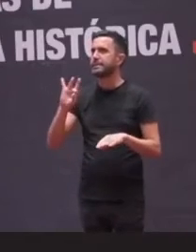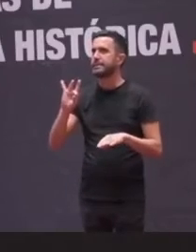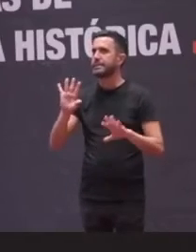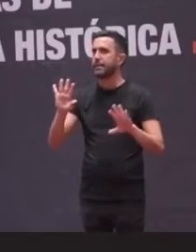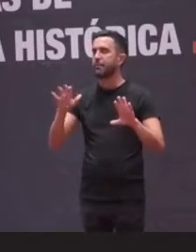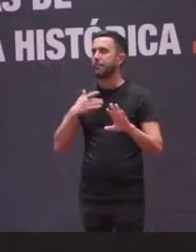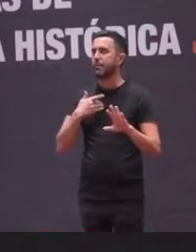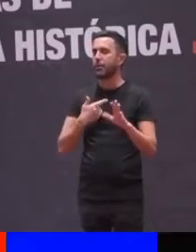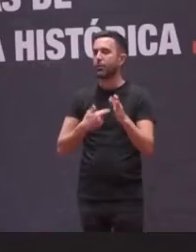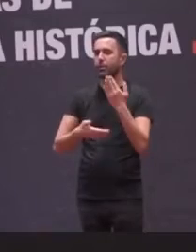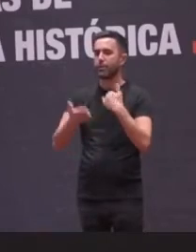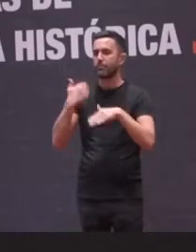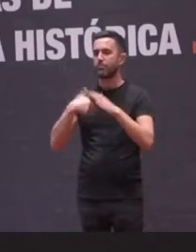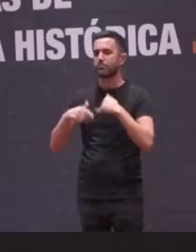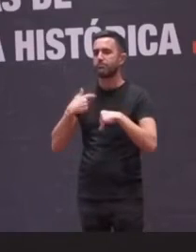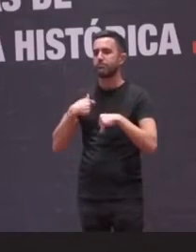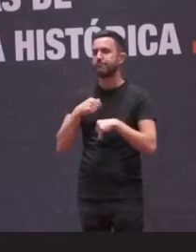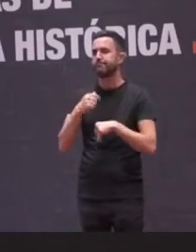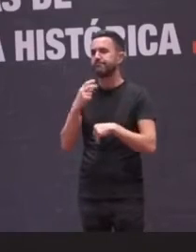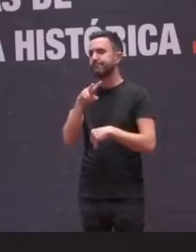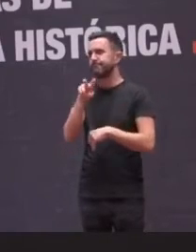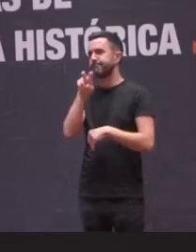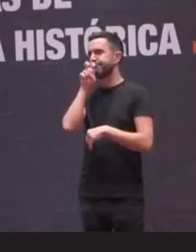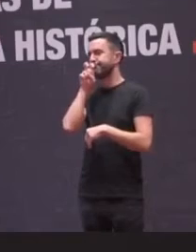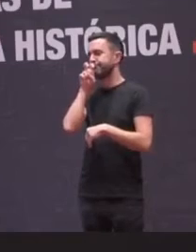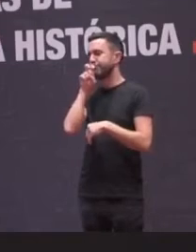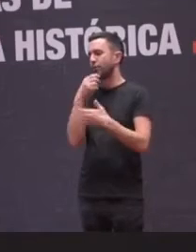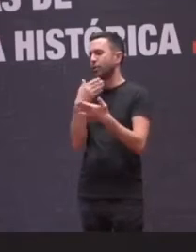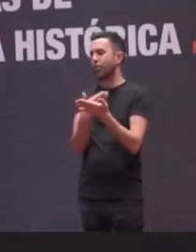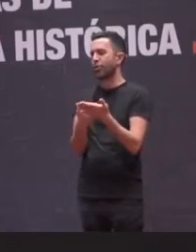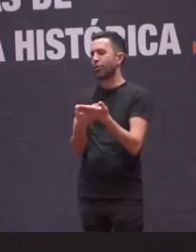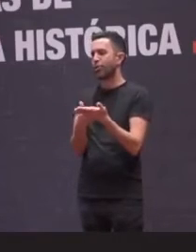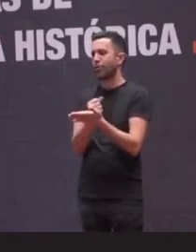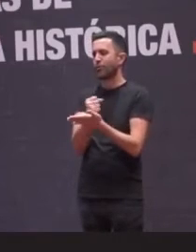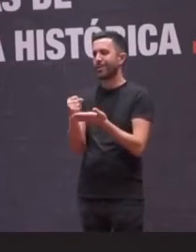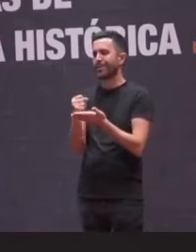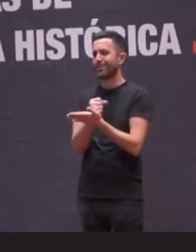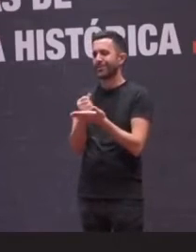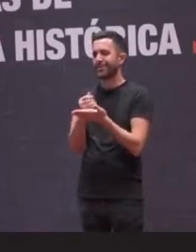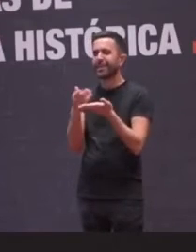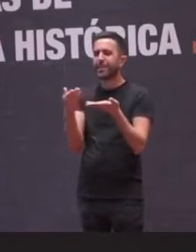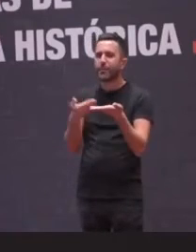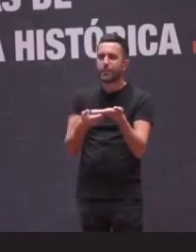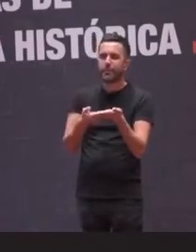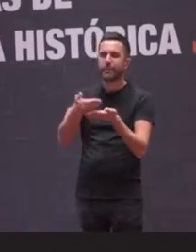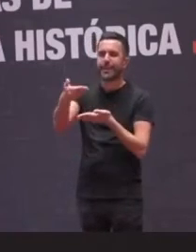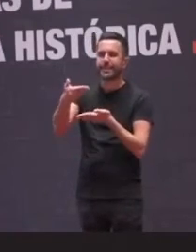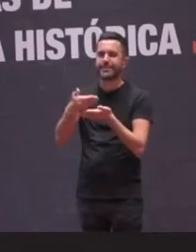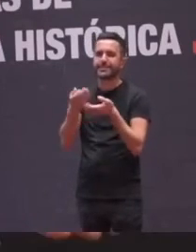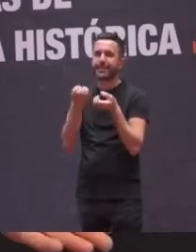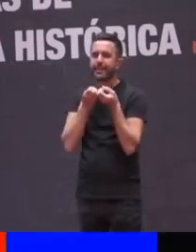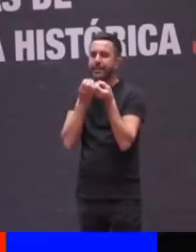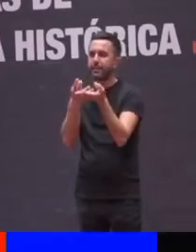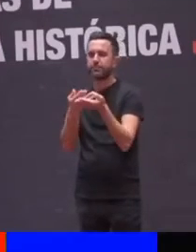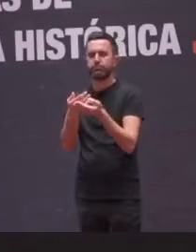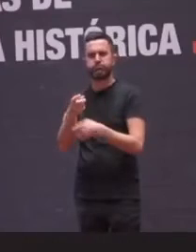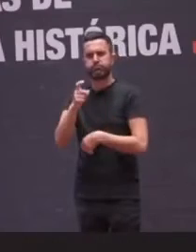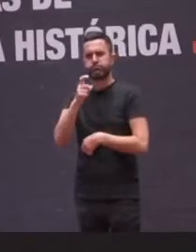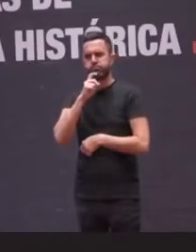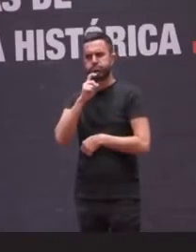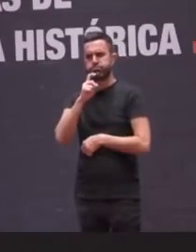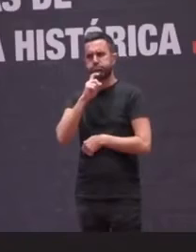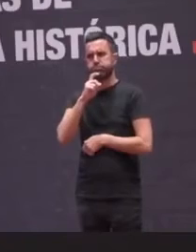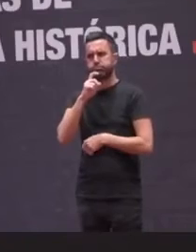presunción sobre a base de documentos que están na prensa ou declaracións é moi difícil. De aí a sorte que aparecerá